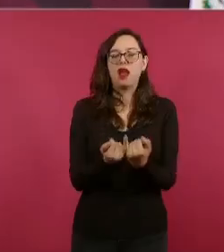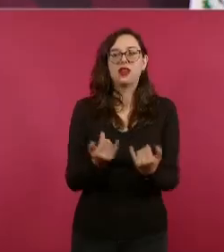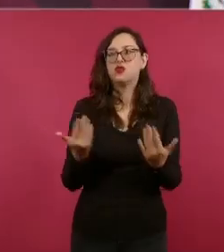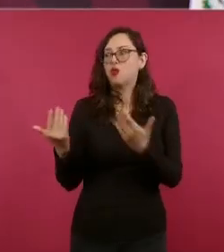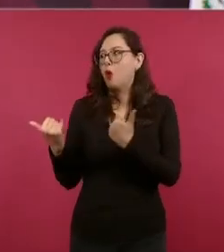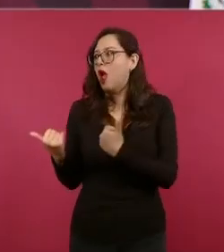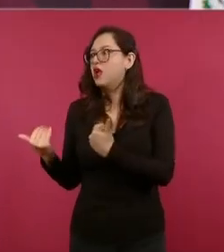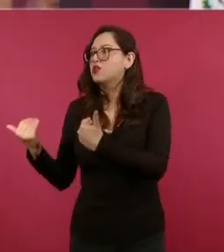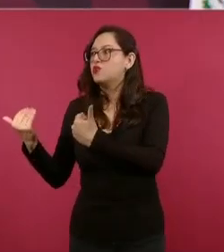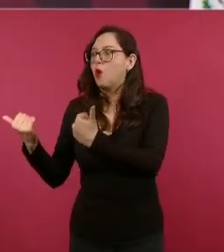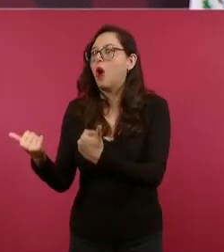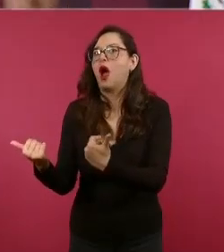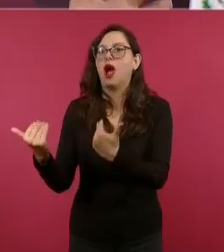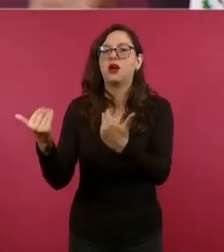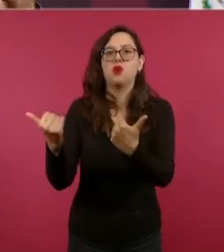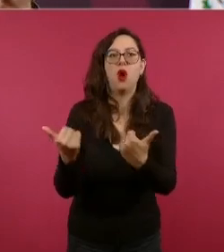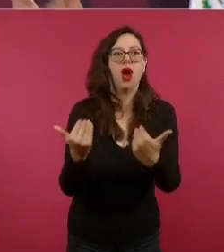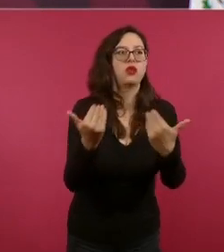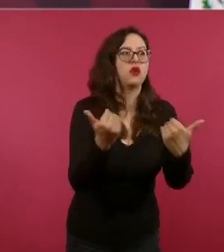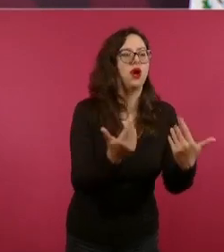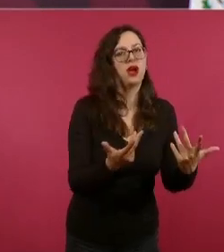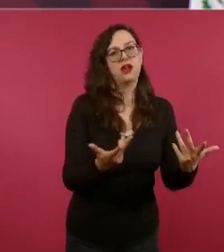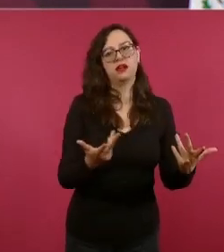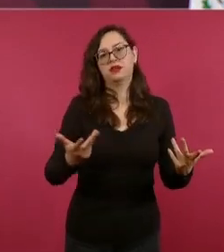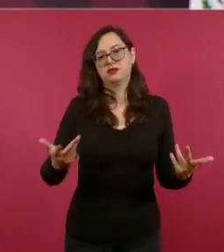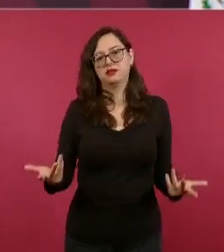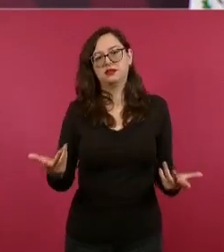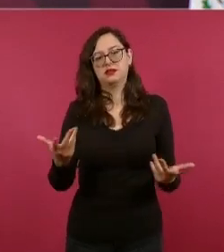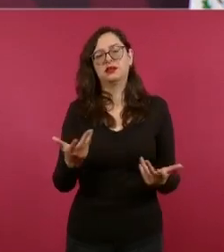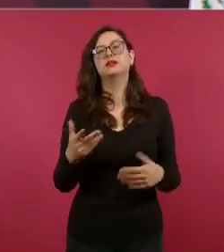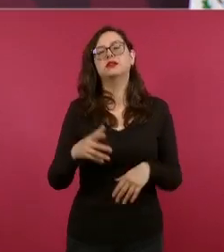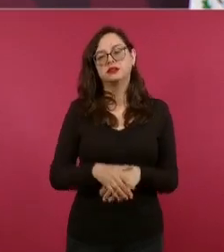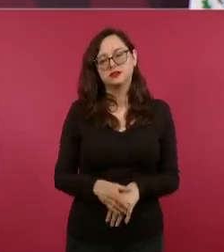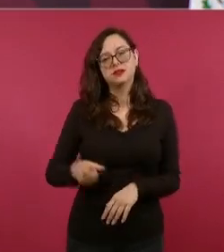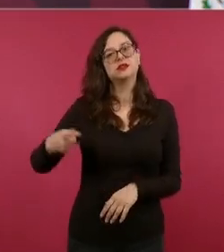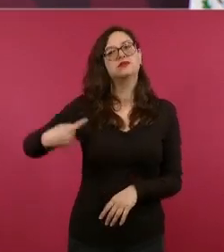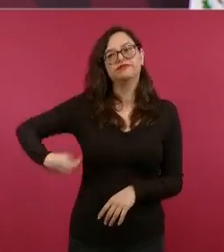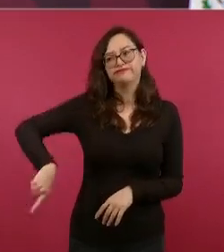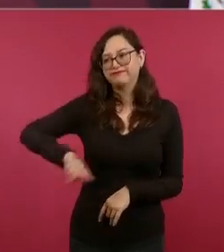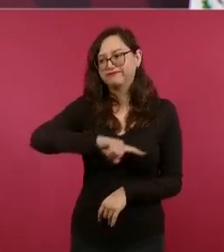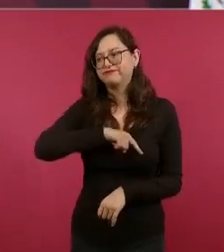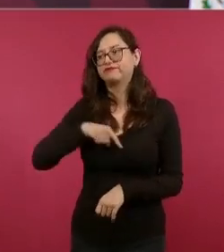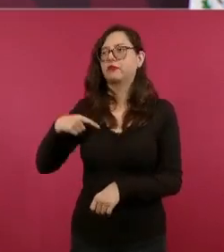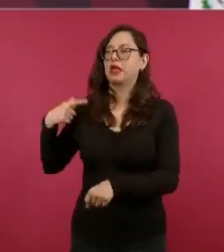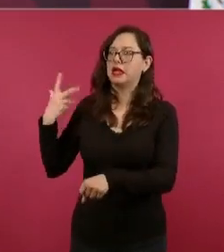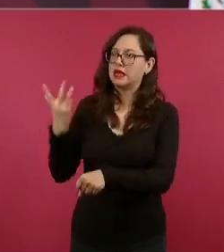Entonces, pues estamos poniendo todas las salas de